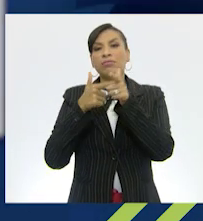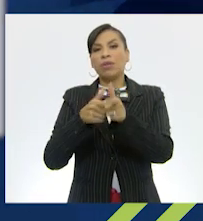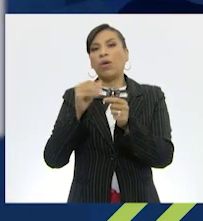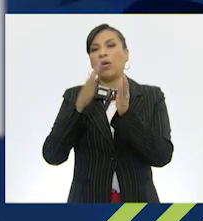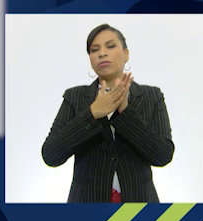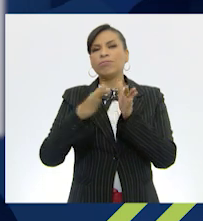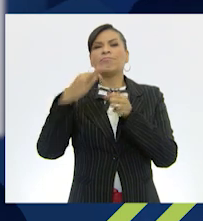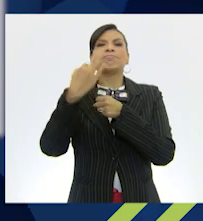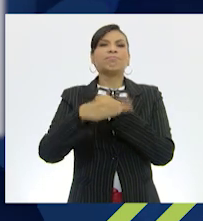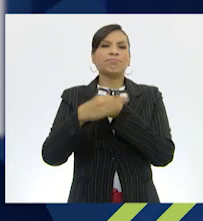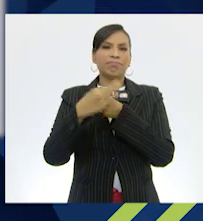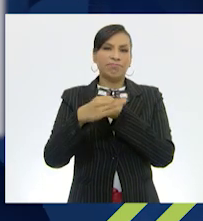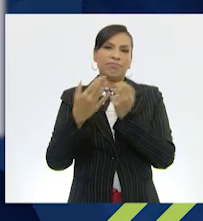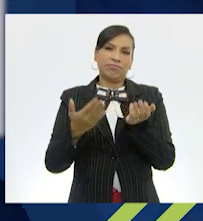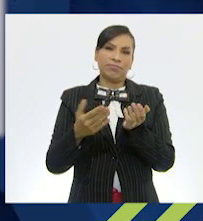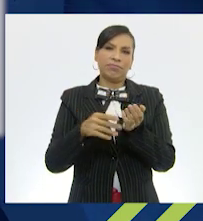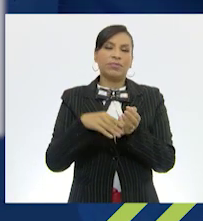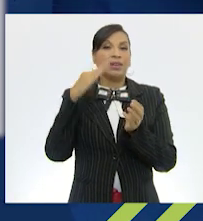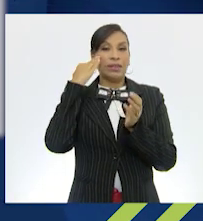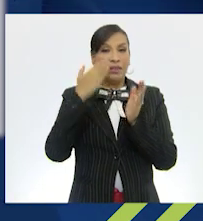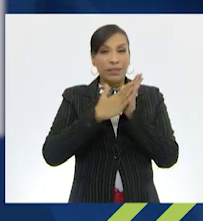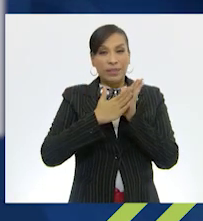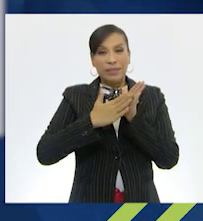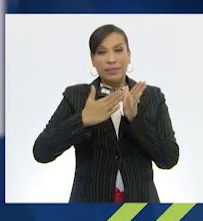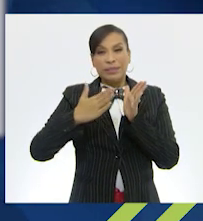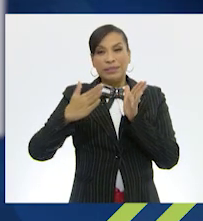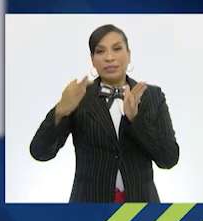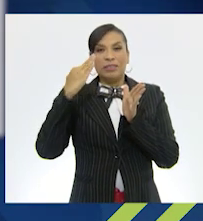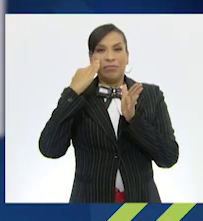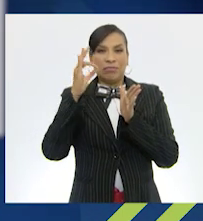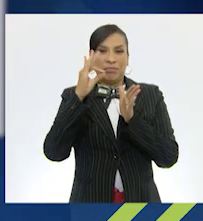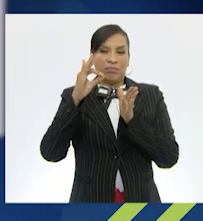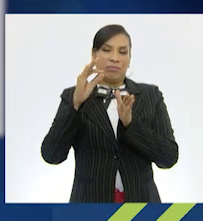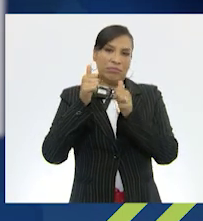sería transitoria, es decir, que va por un largo tiempo.